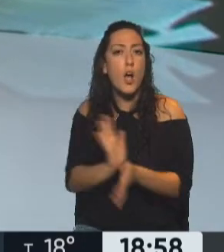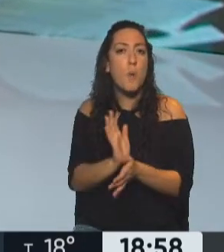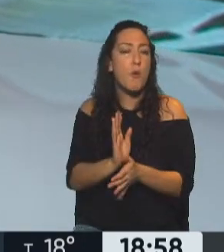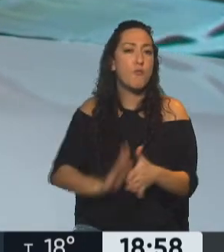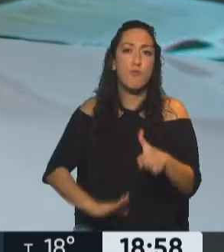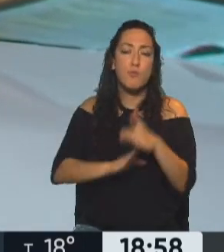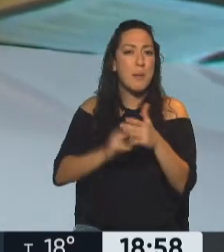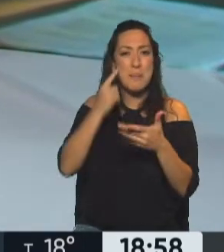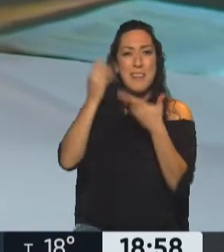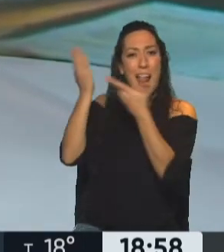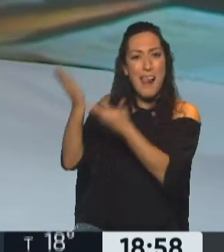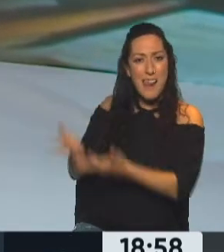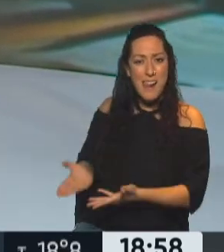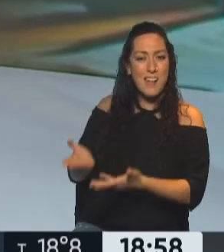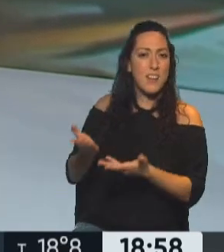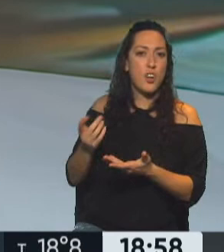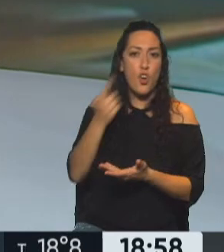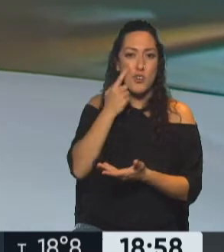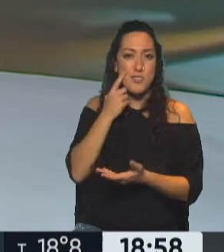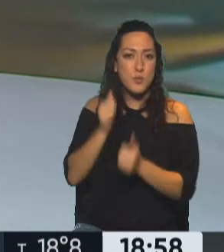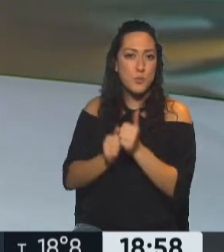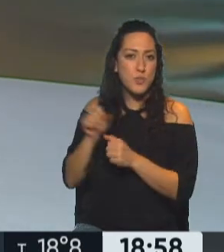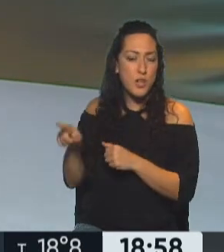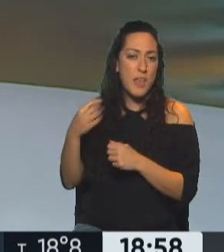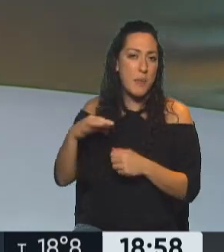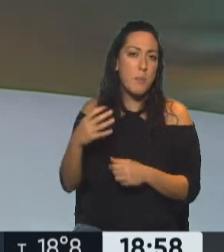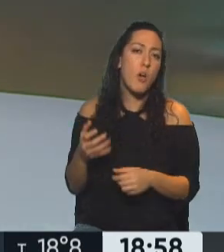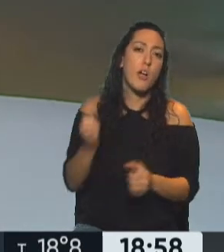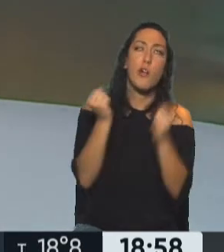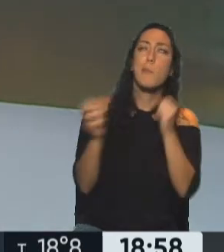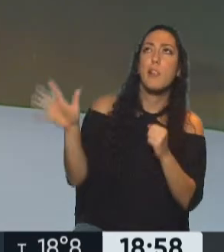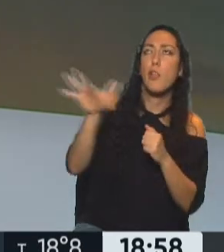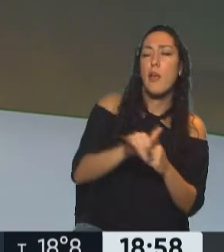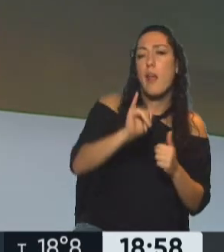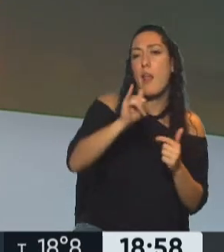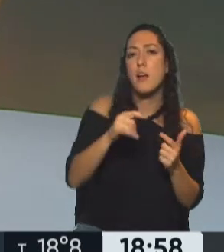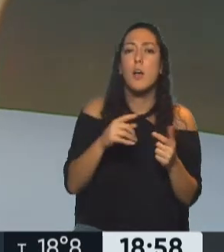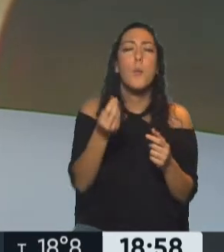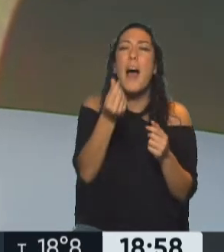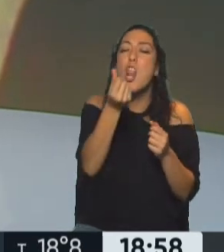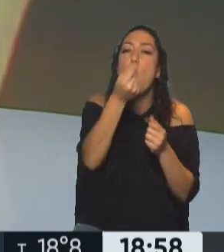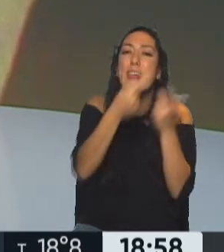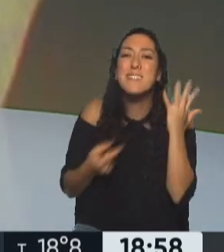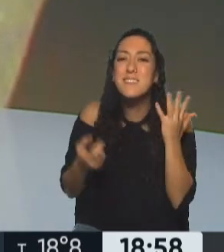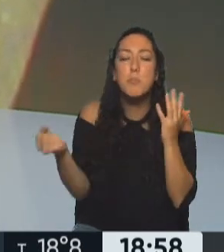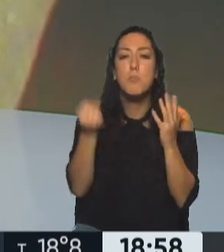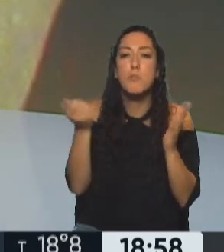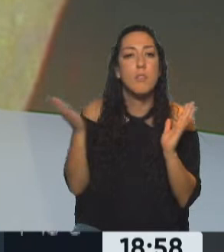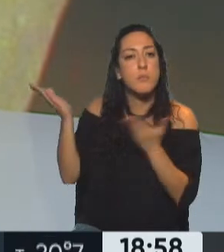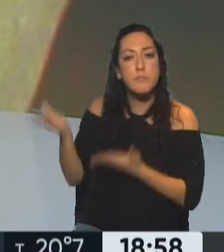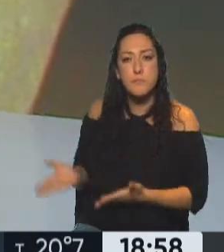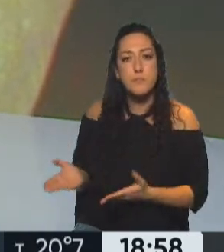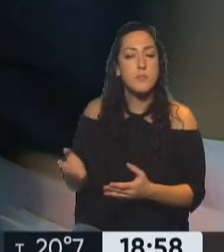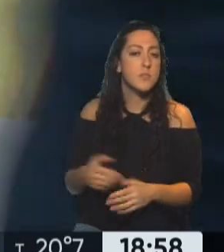por donde debemos pasar una cosa es la economía de todos los días y otra cosa son los valores lo bancó